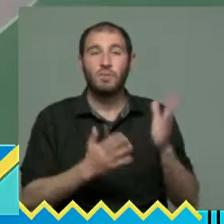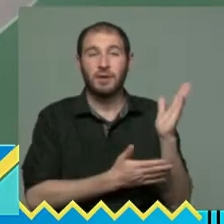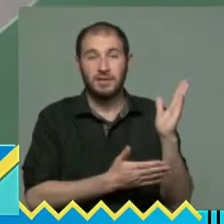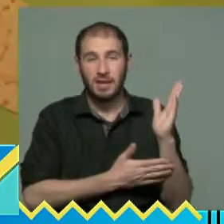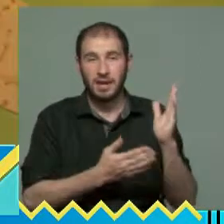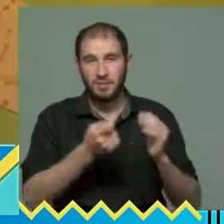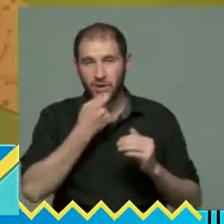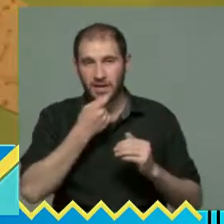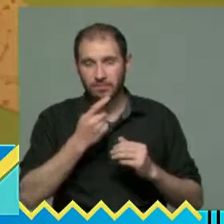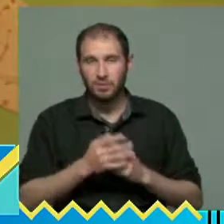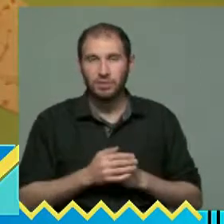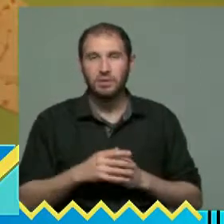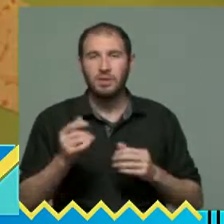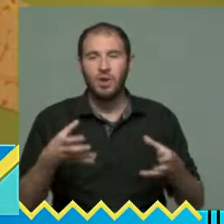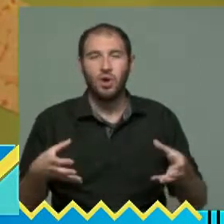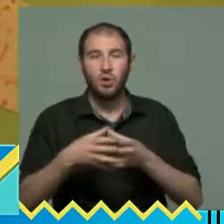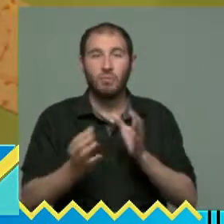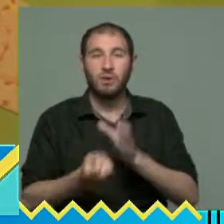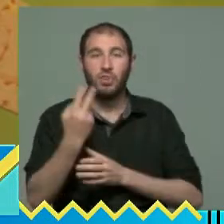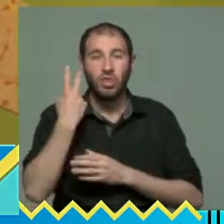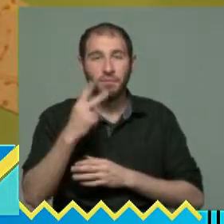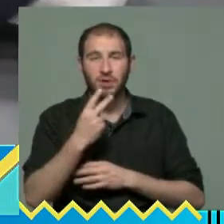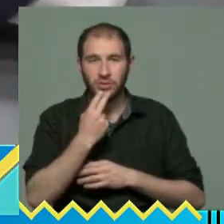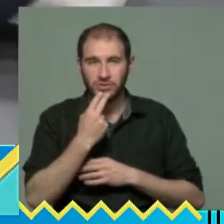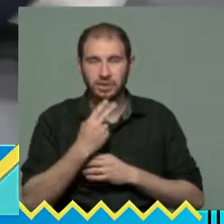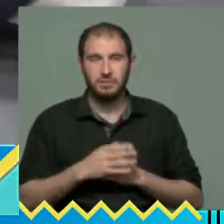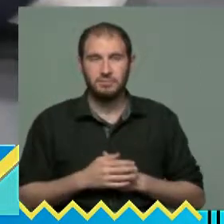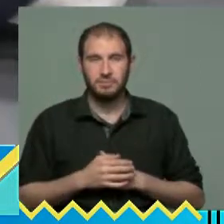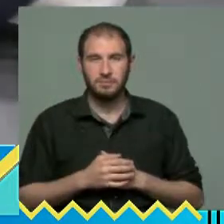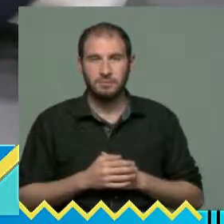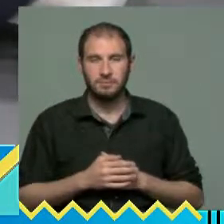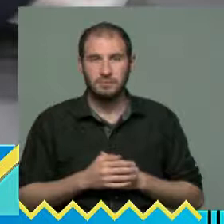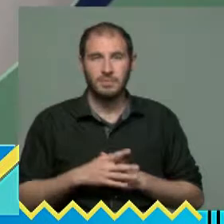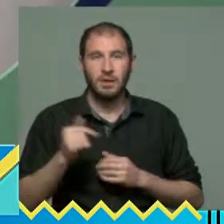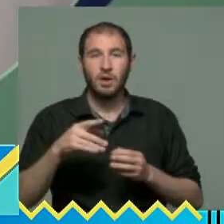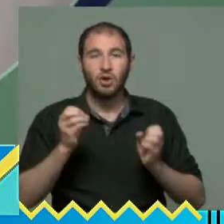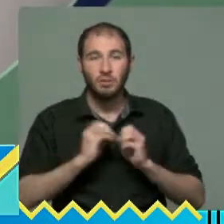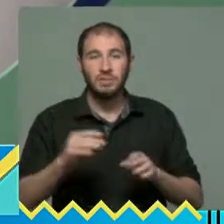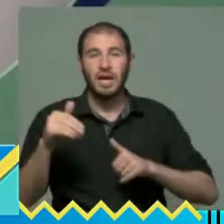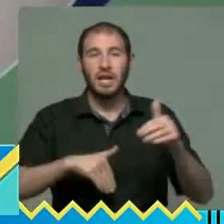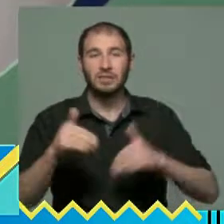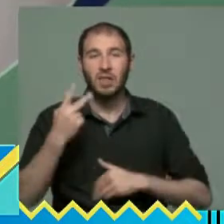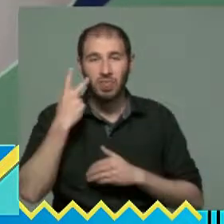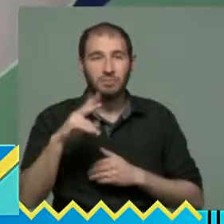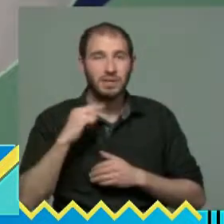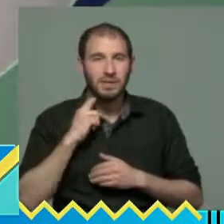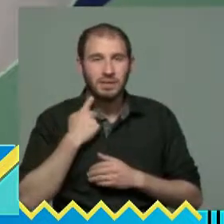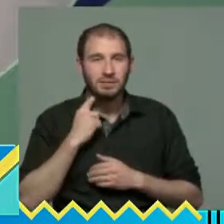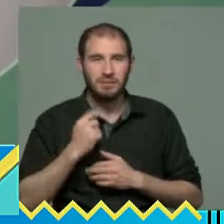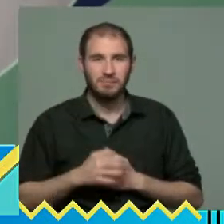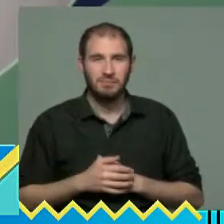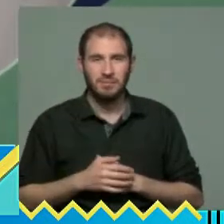uno toma desde su conformación en el 2011 y particularmente tomando como punto de partida las elecciones del 2013,